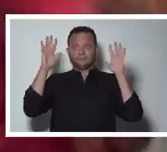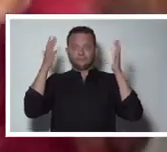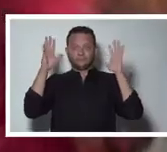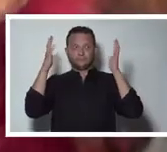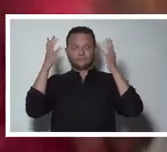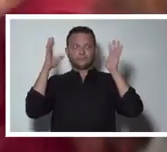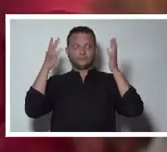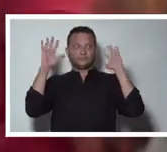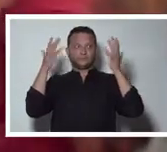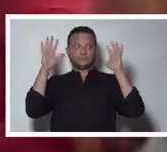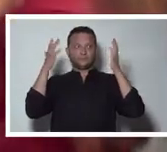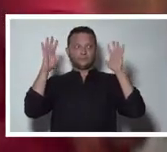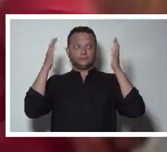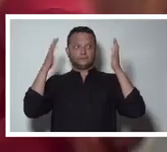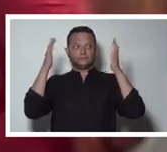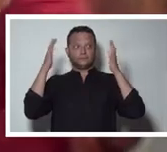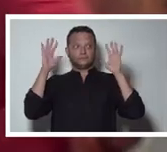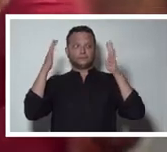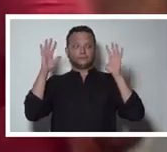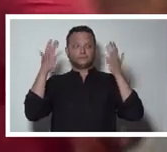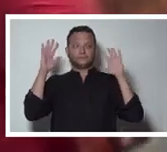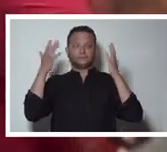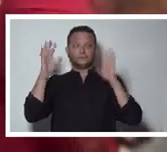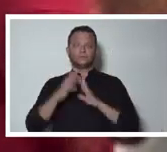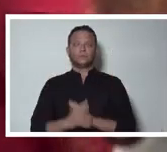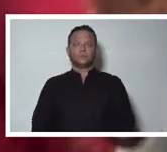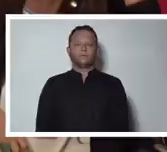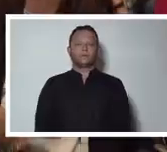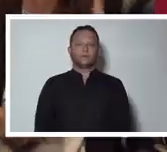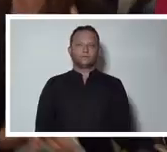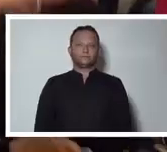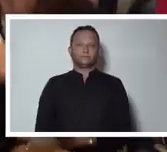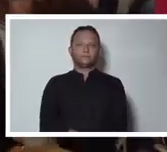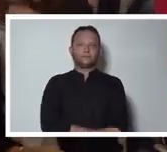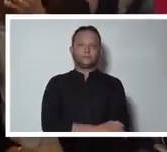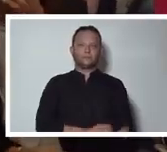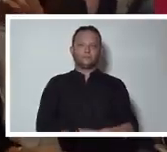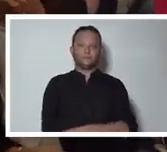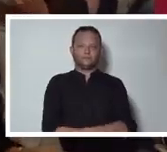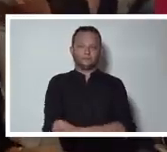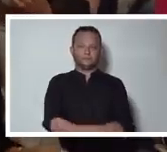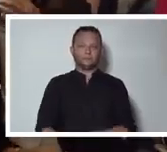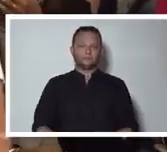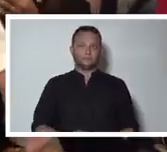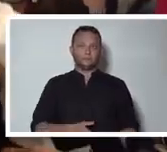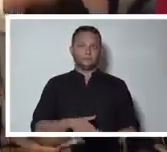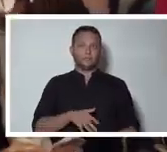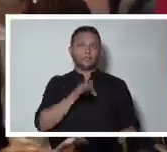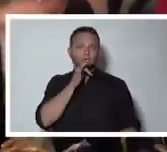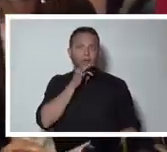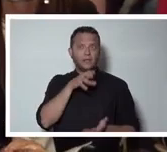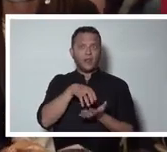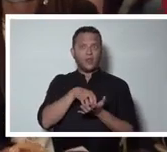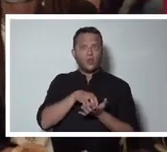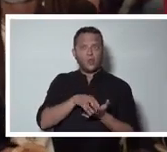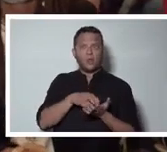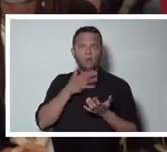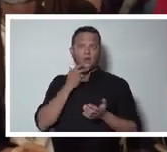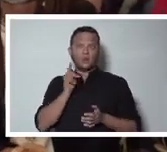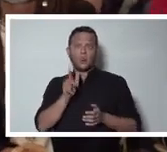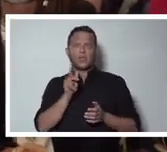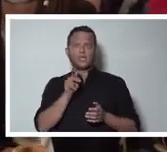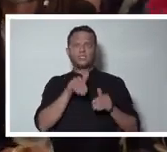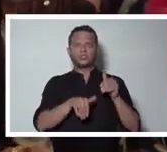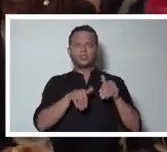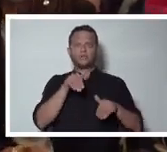entiendan y a esas personas que siguen teniendo dudas sobre bueno el derecho a